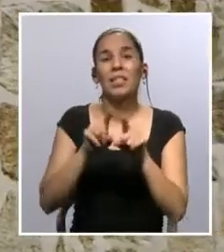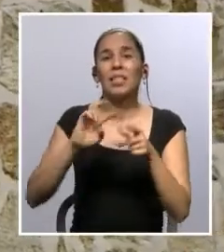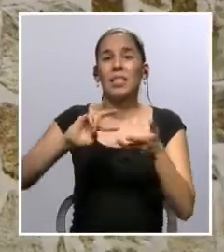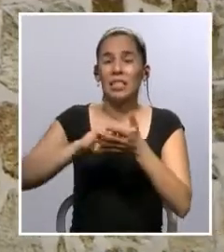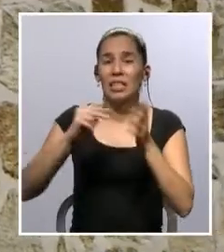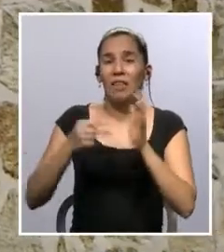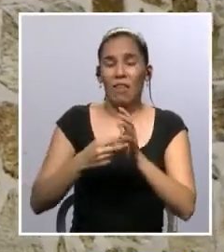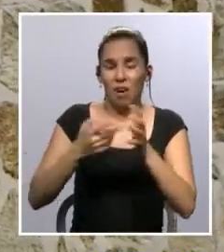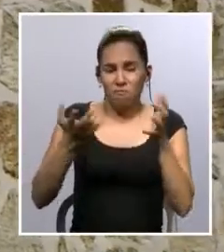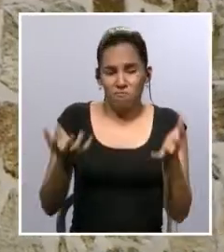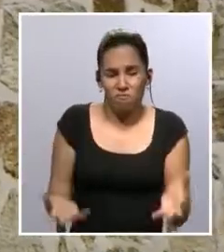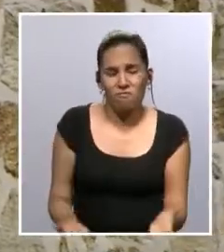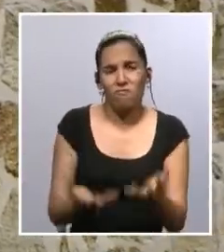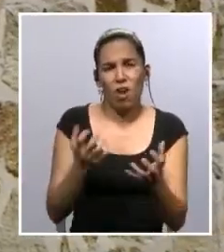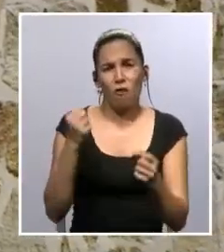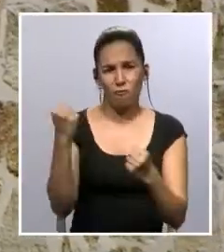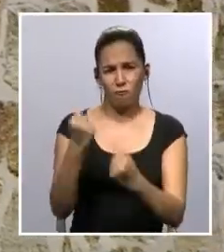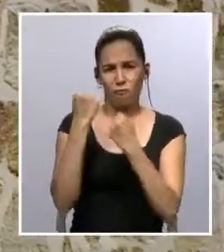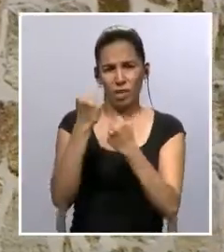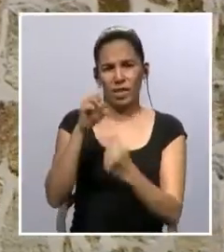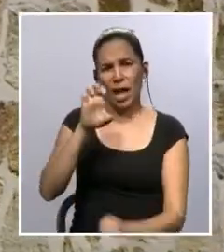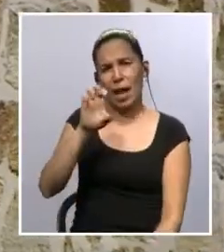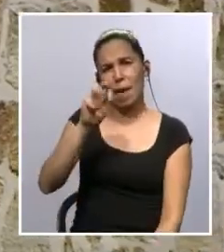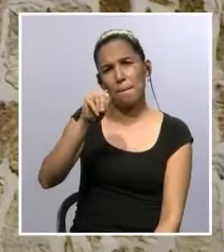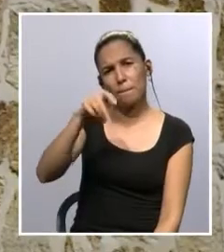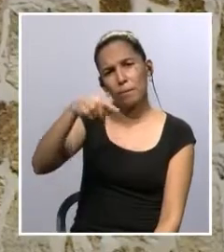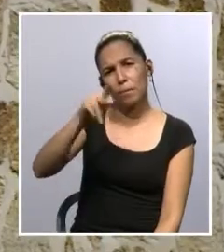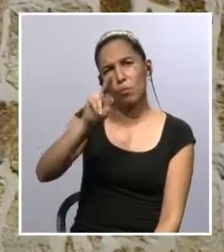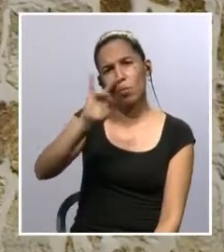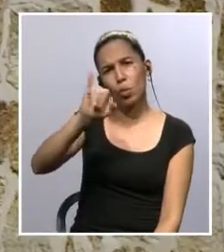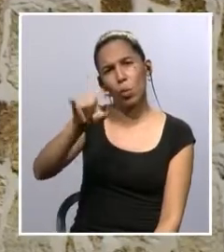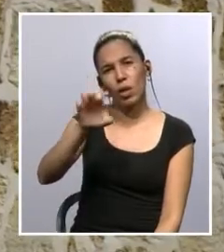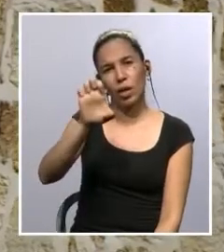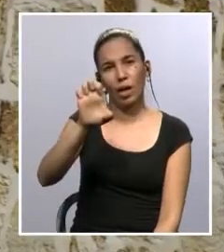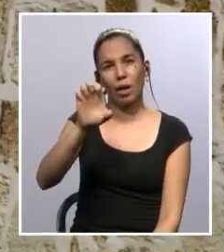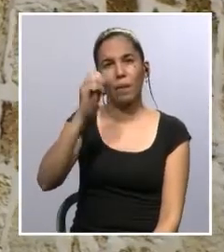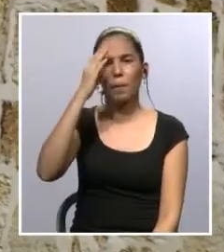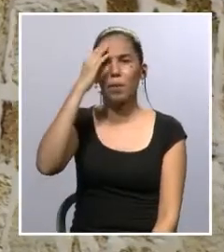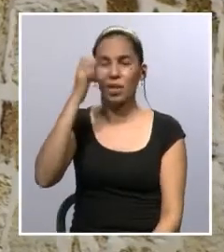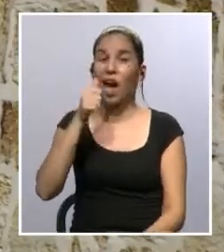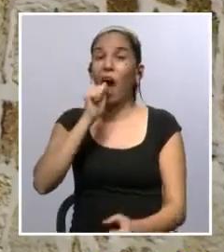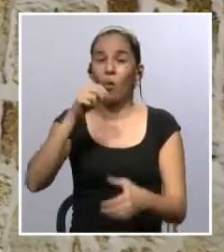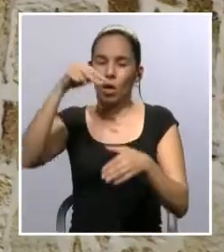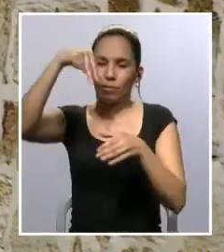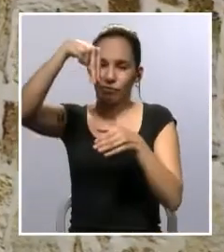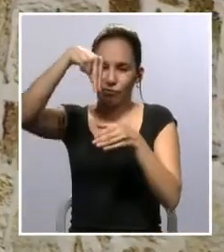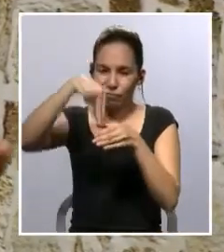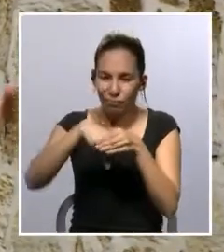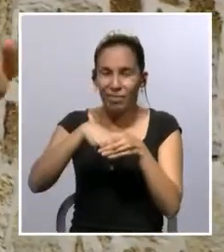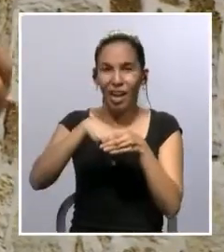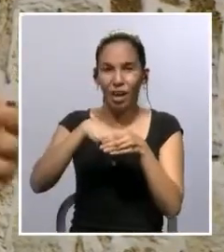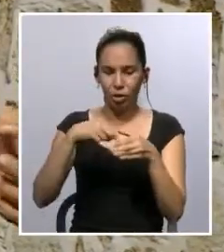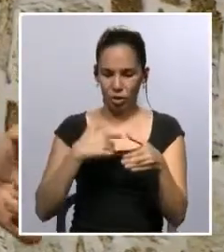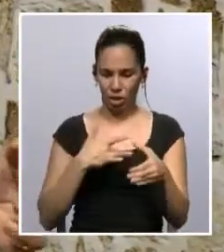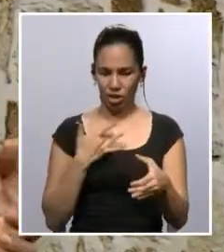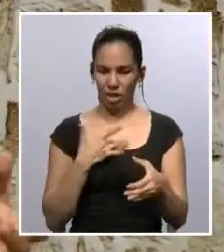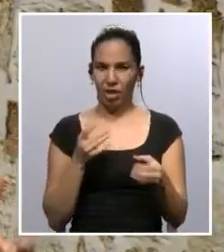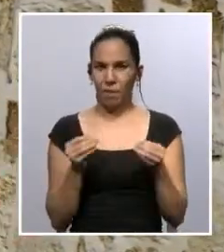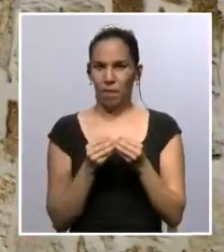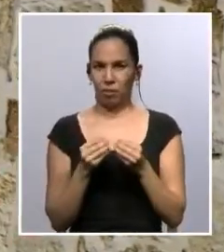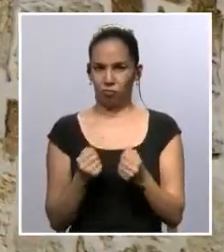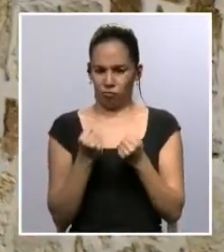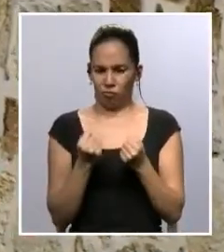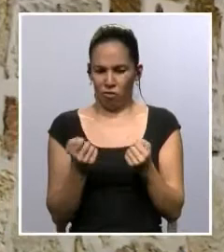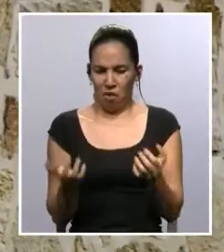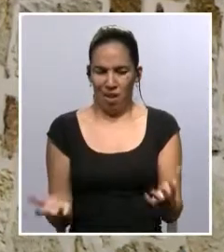o flotabilidad. Y es que en el agua nosotros tenemos mayor fuerza, bueno, el cuerpo experimenta una fuerza de empuje, por eso las